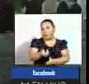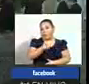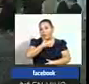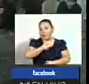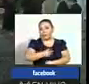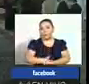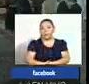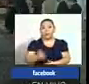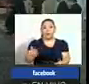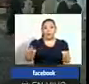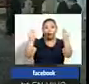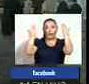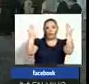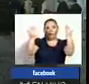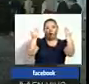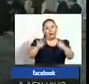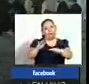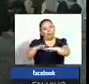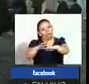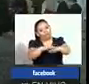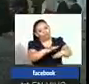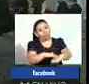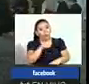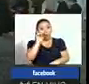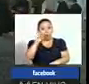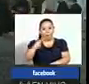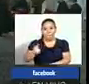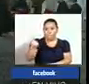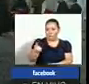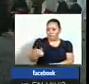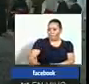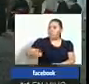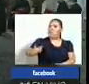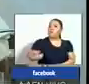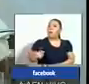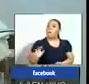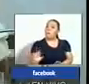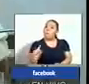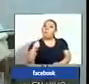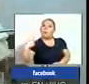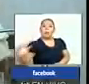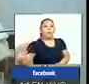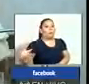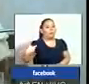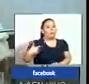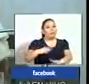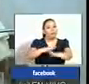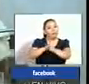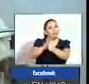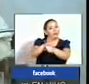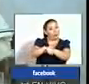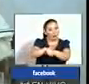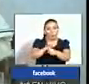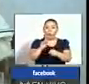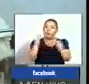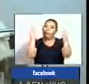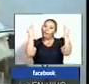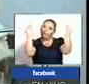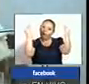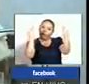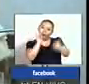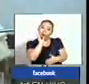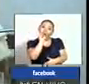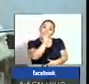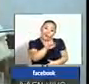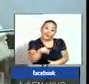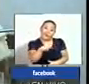El Papa Francisco advirtió que la gente rica no debe tener prioridad para vacunarse contra el COVID. El pontífice dijo que